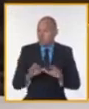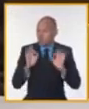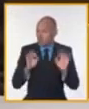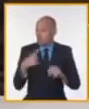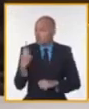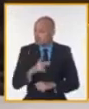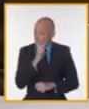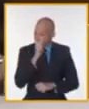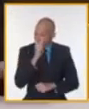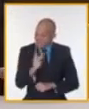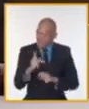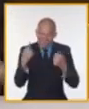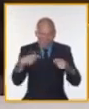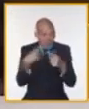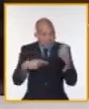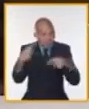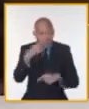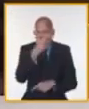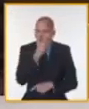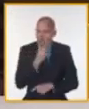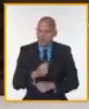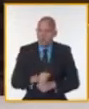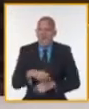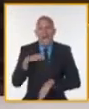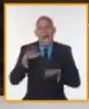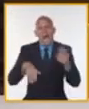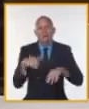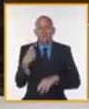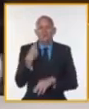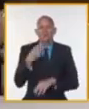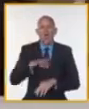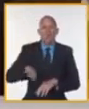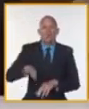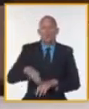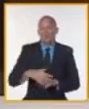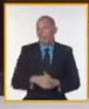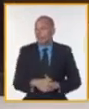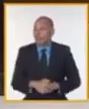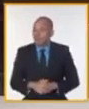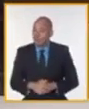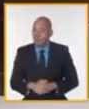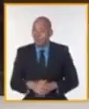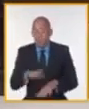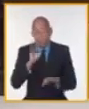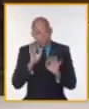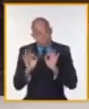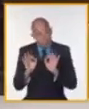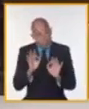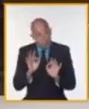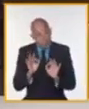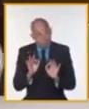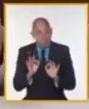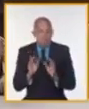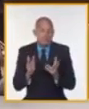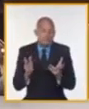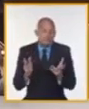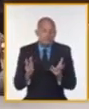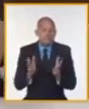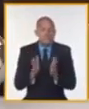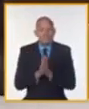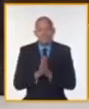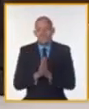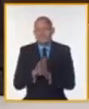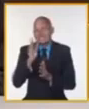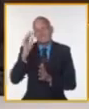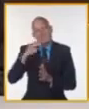primer secretario, que no siempre lo hacemos. Yo creo que ahí hay una reserva, con todas esas complejidades, pero son las complejidades que nos llaman